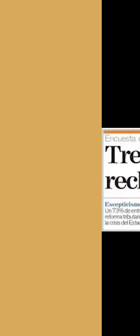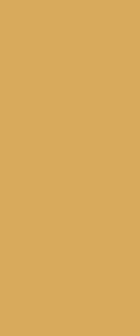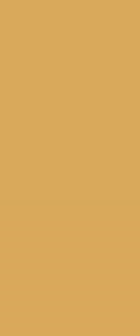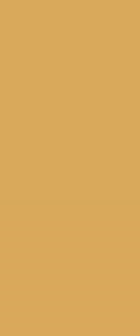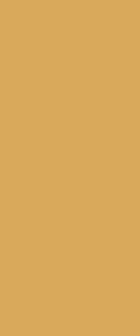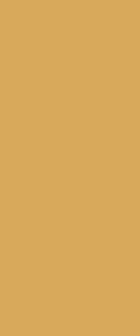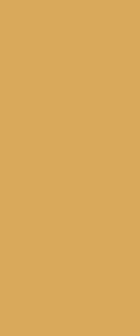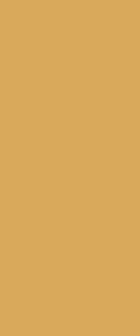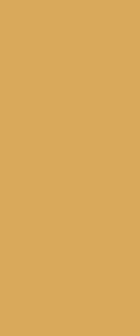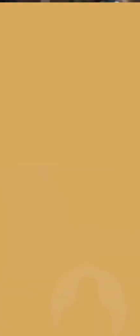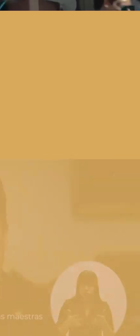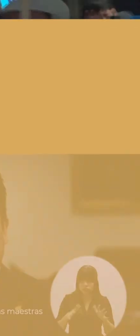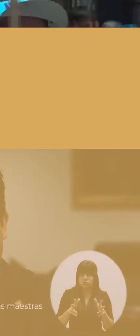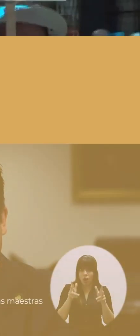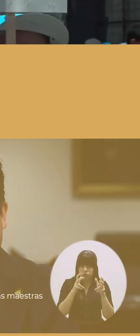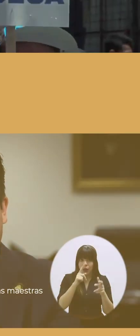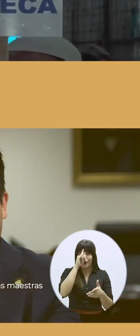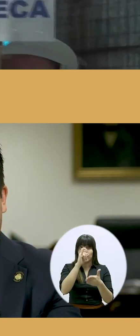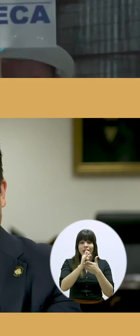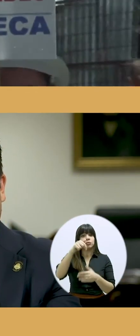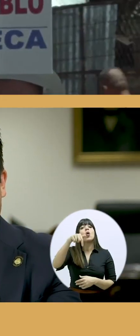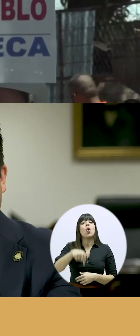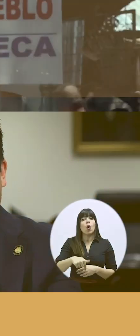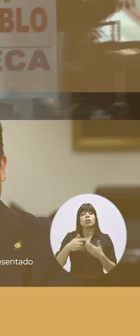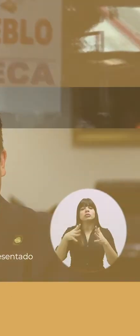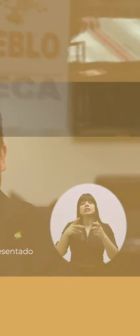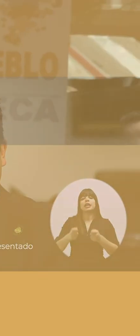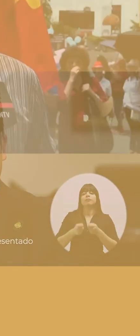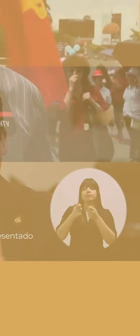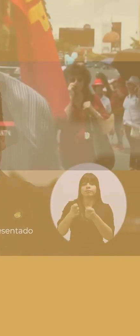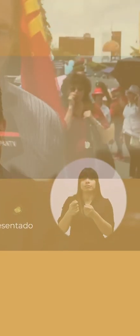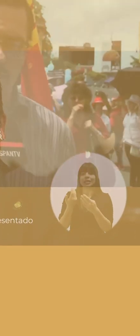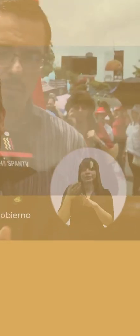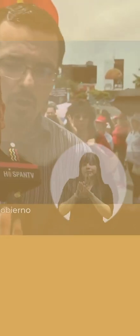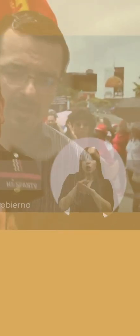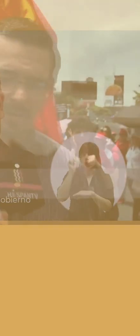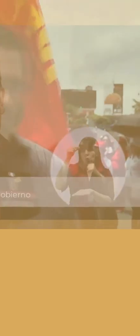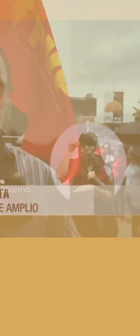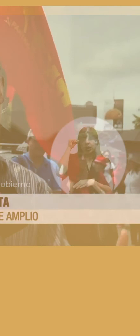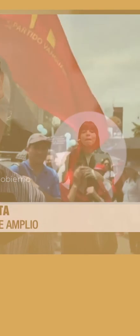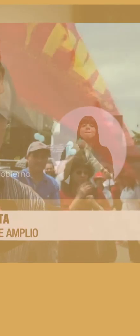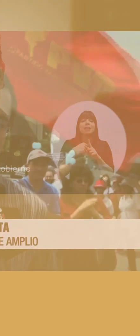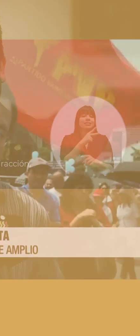en tres direcciones. 1. Una reforma fiscal era necesaria. La